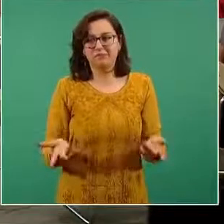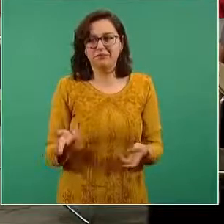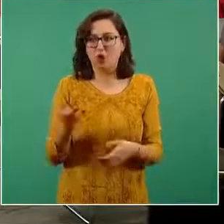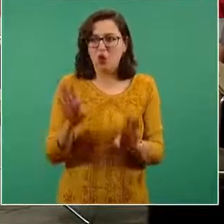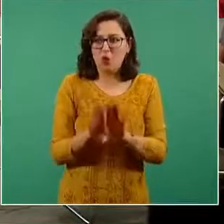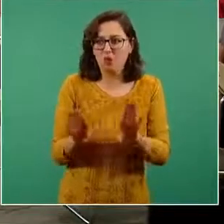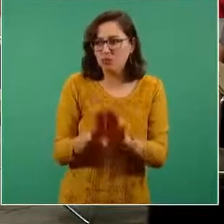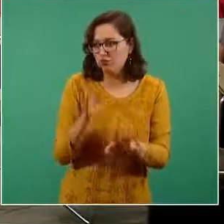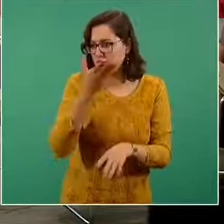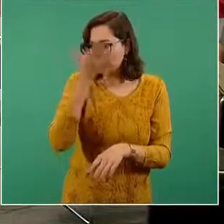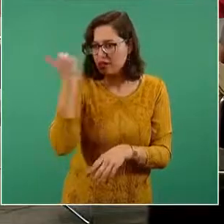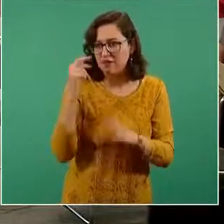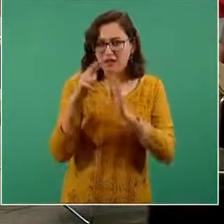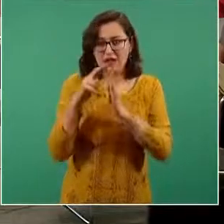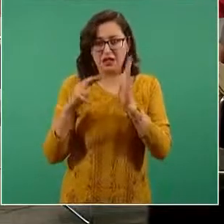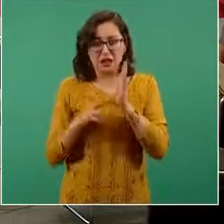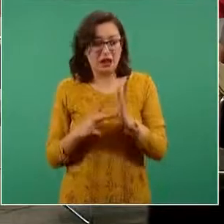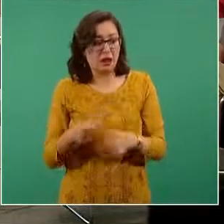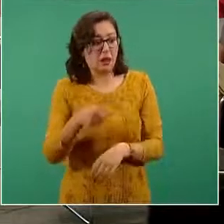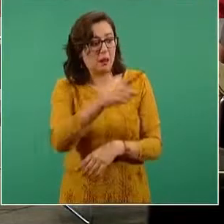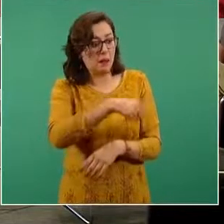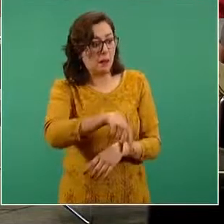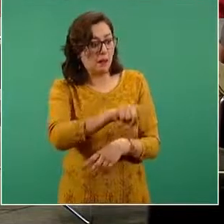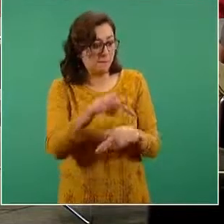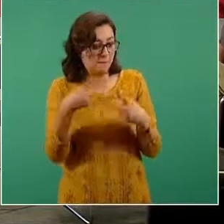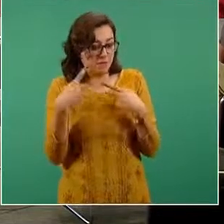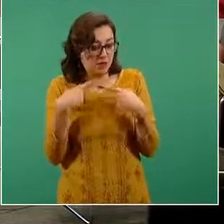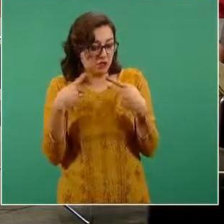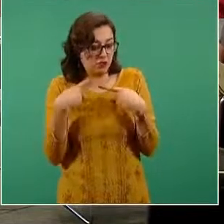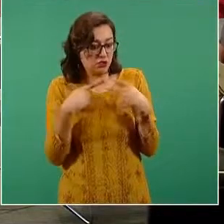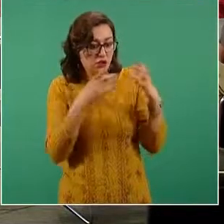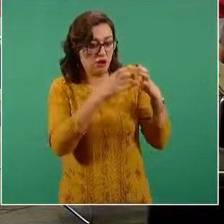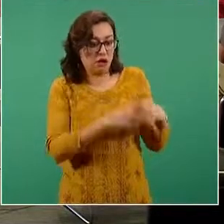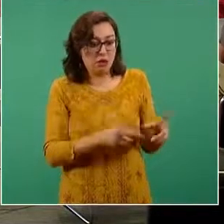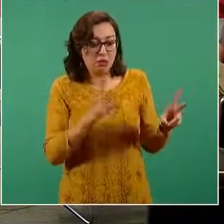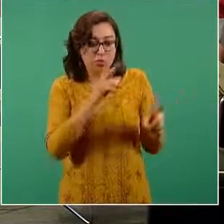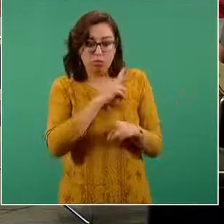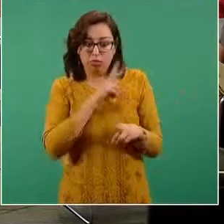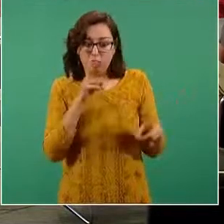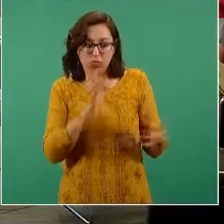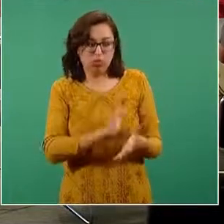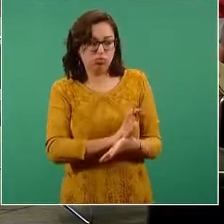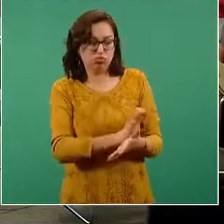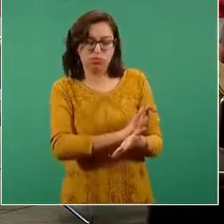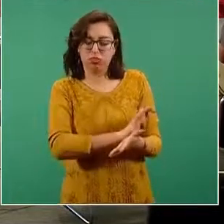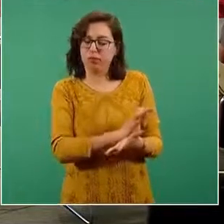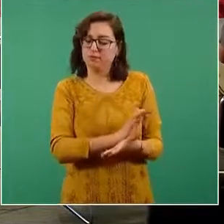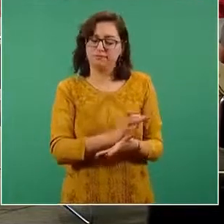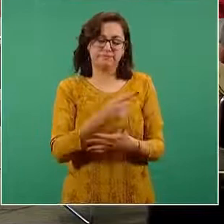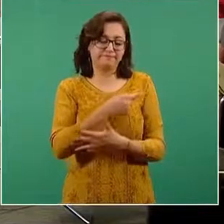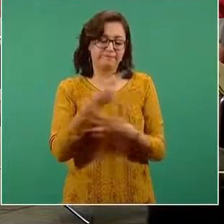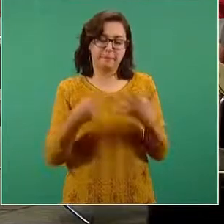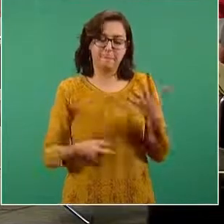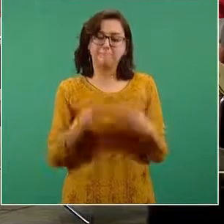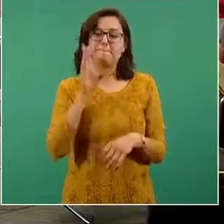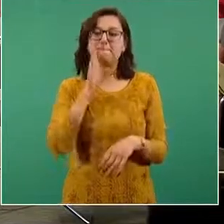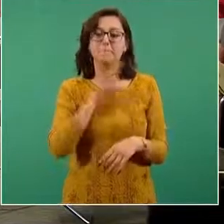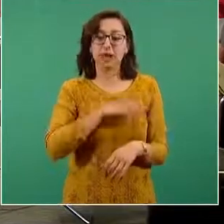personas de inclusive usar sus mismos servicios, pues creo que hay muchas cosas que obviamente no están bien y